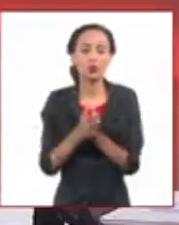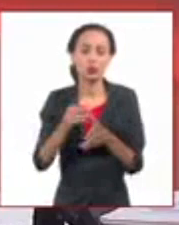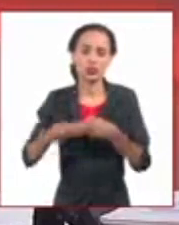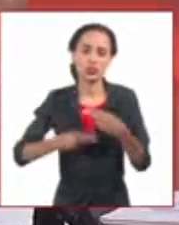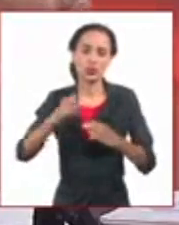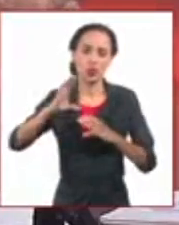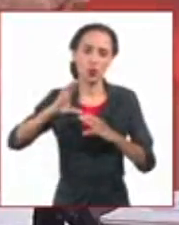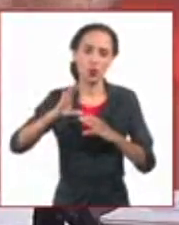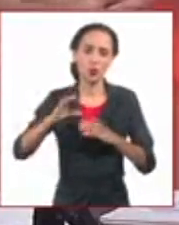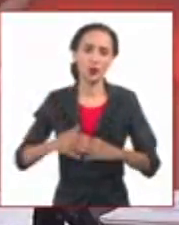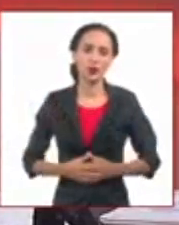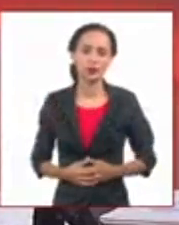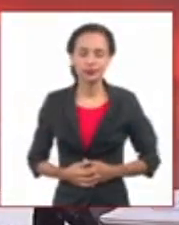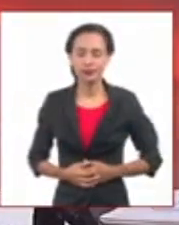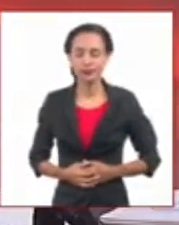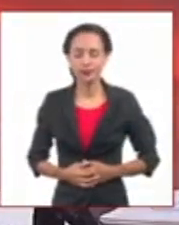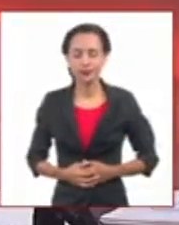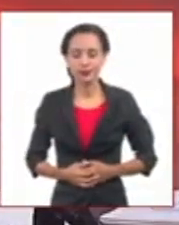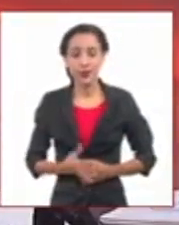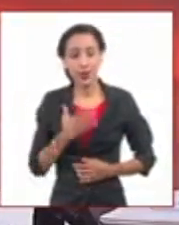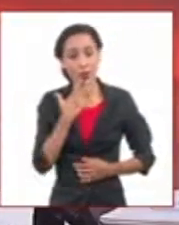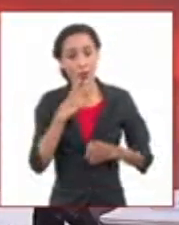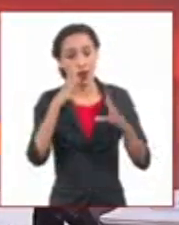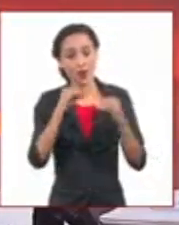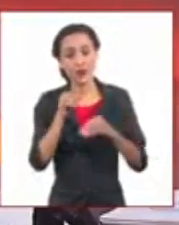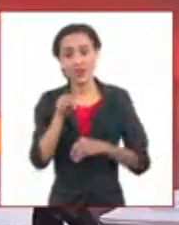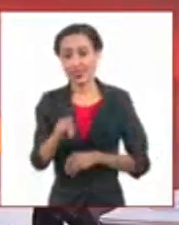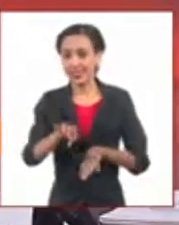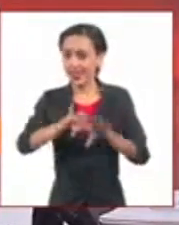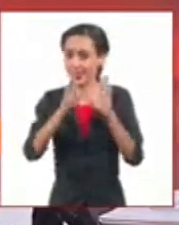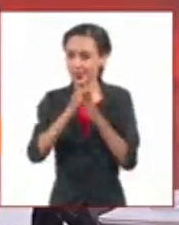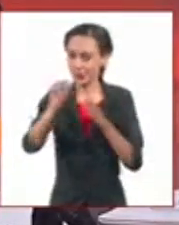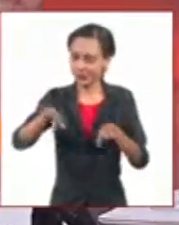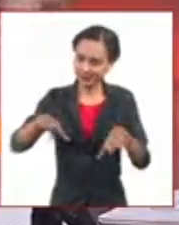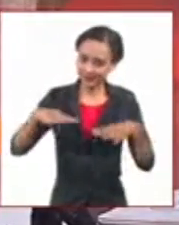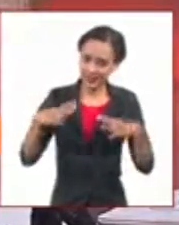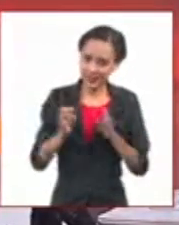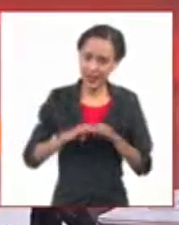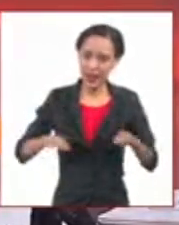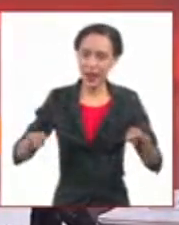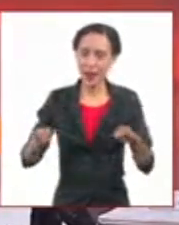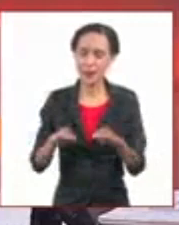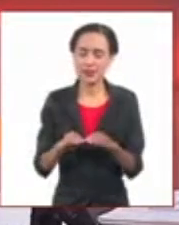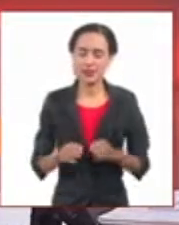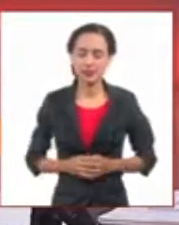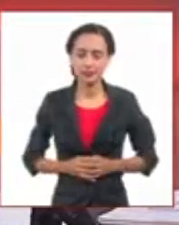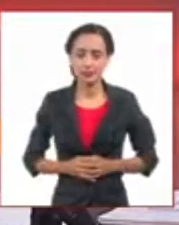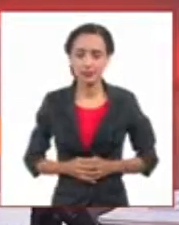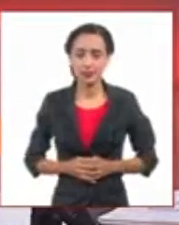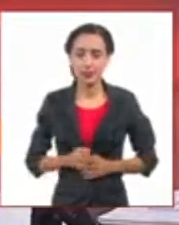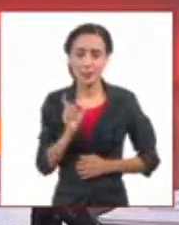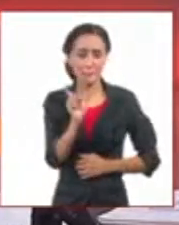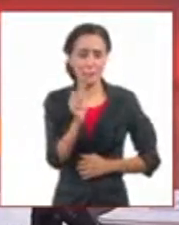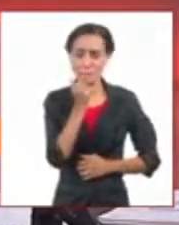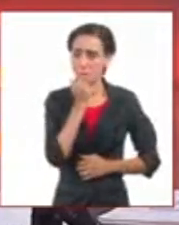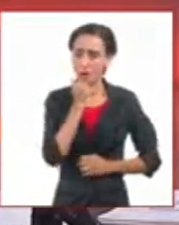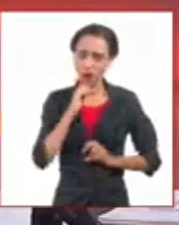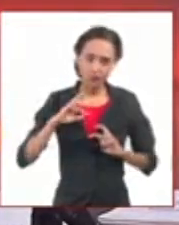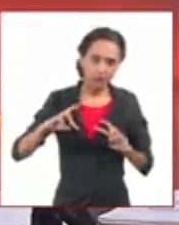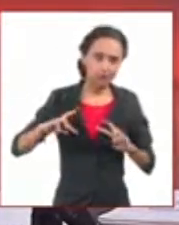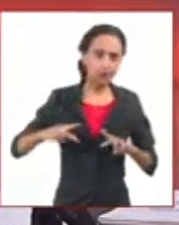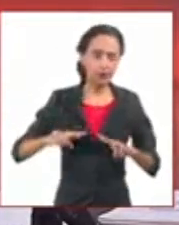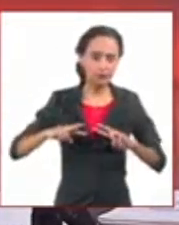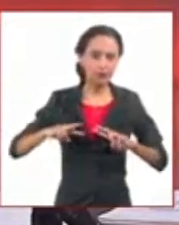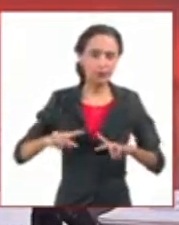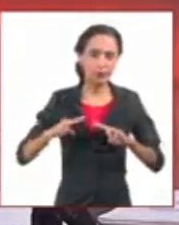bueno bueno muchas gracias a los colegas y amigos televidentes a ver la palabra que más se ha repetido que ha repetido el gobierno norteamericano